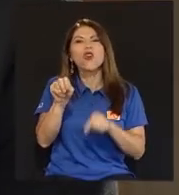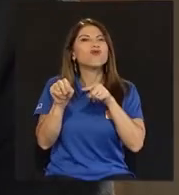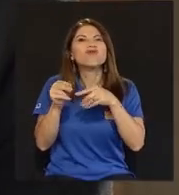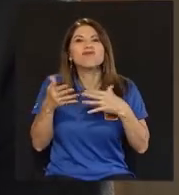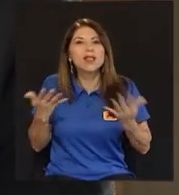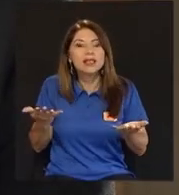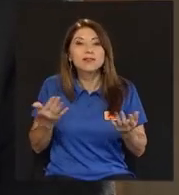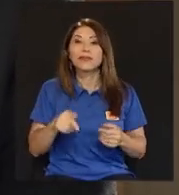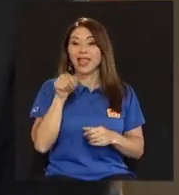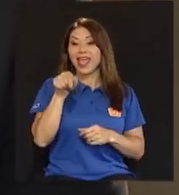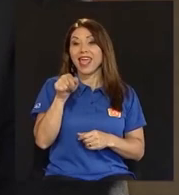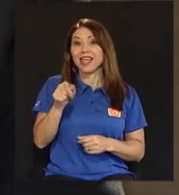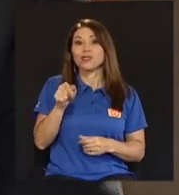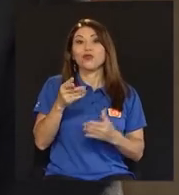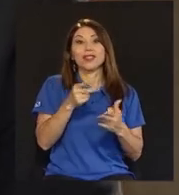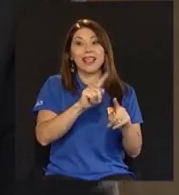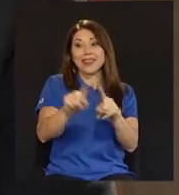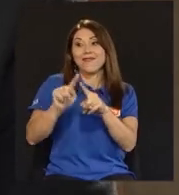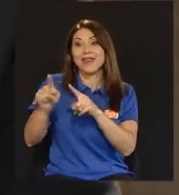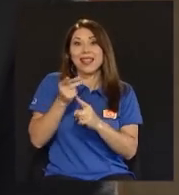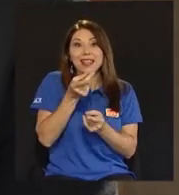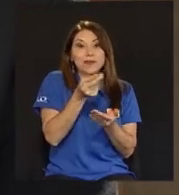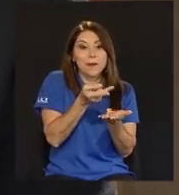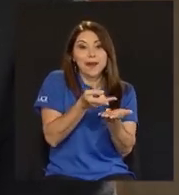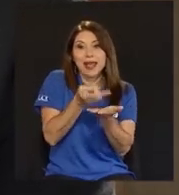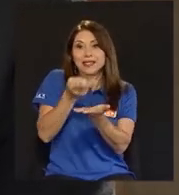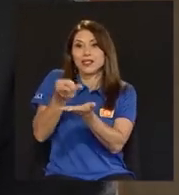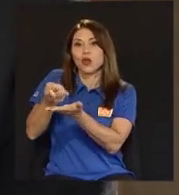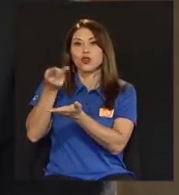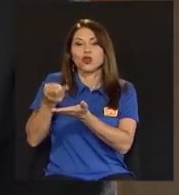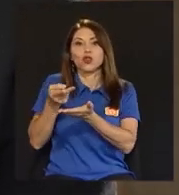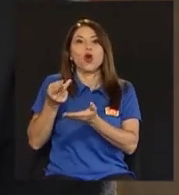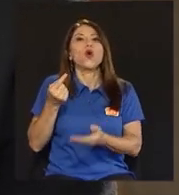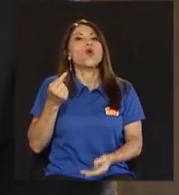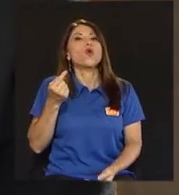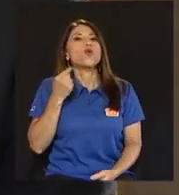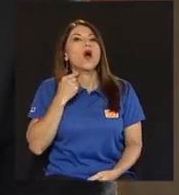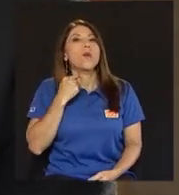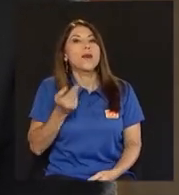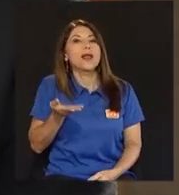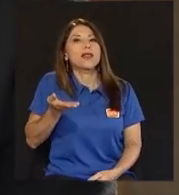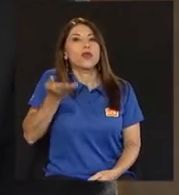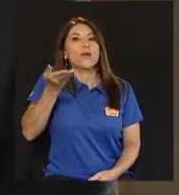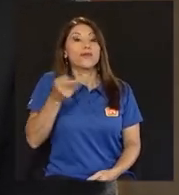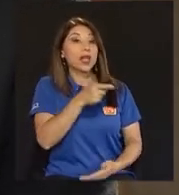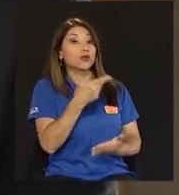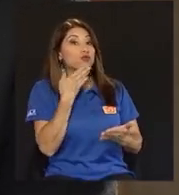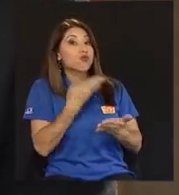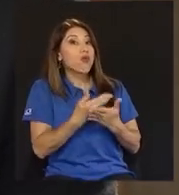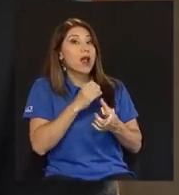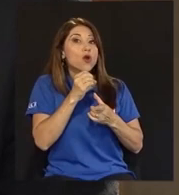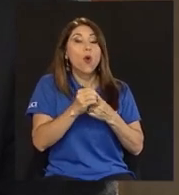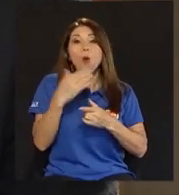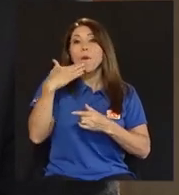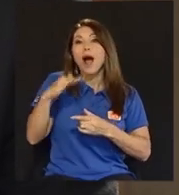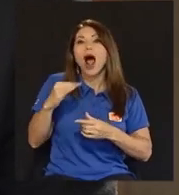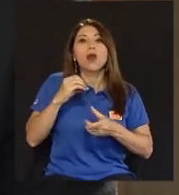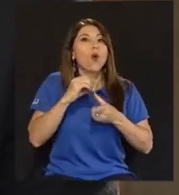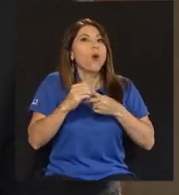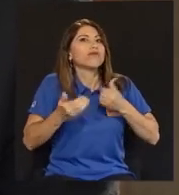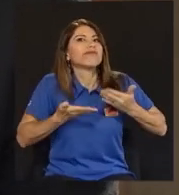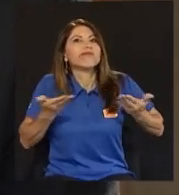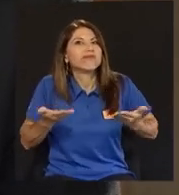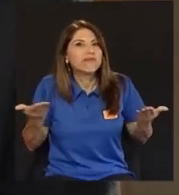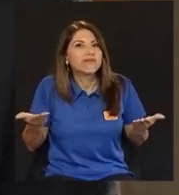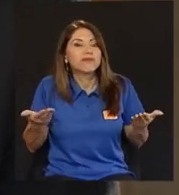generalizado y sostenido en los precios. Eso es. ¿Y eso es bueno, es malo o todo lo contrario? Bueno,